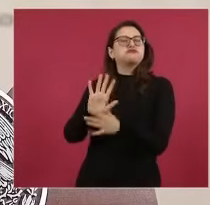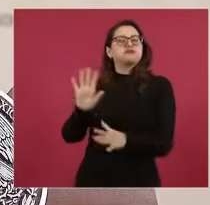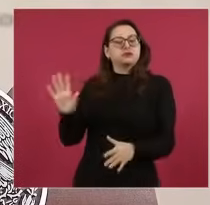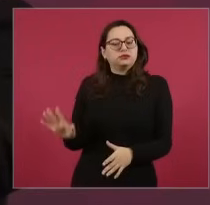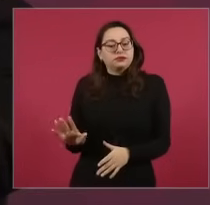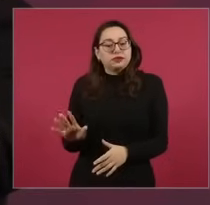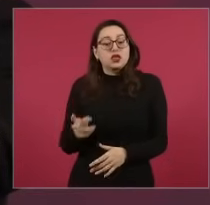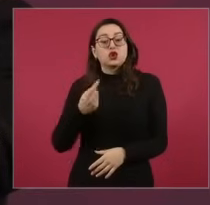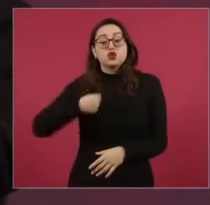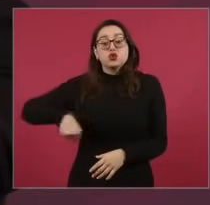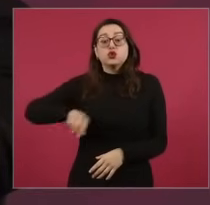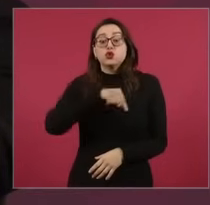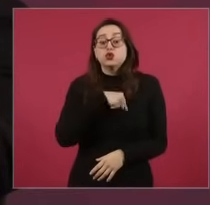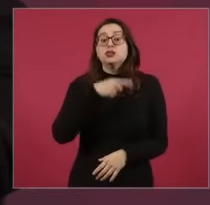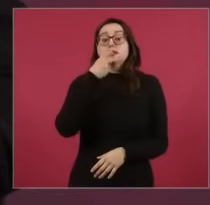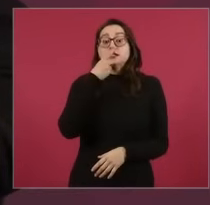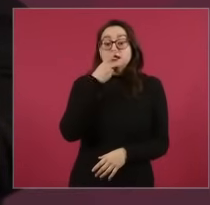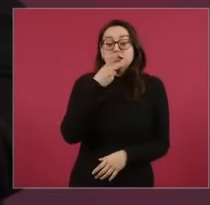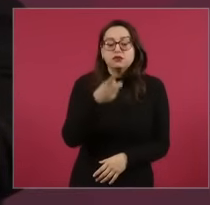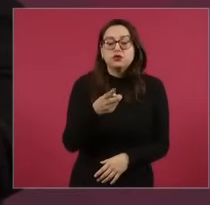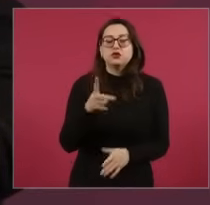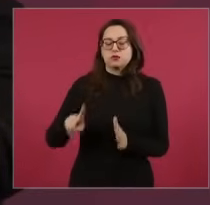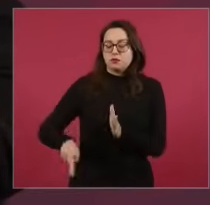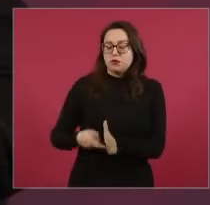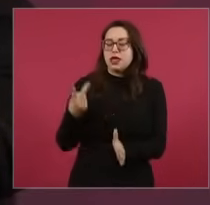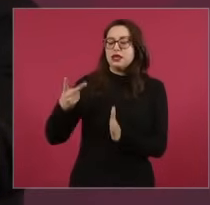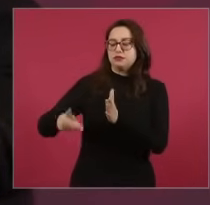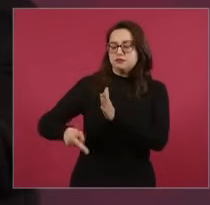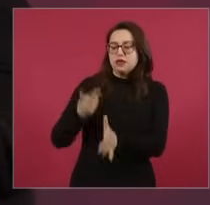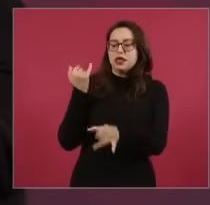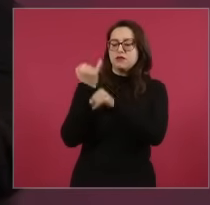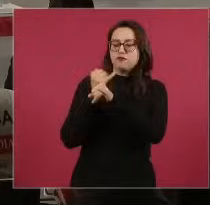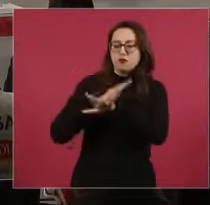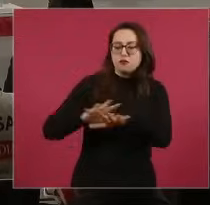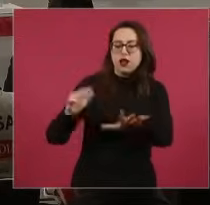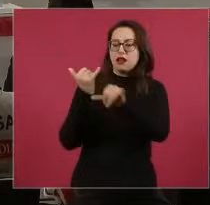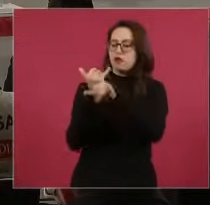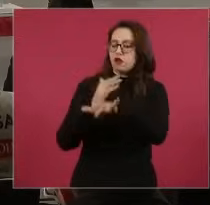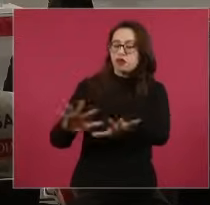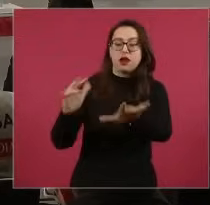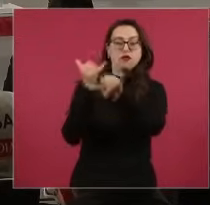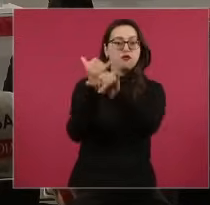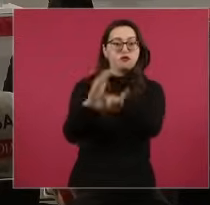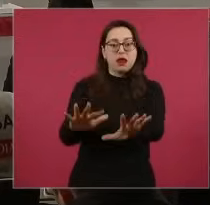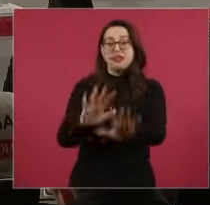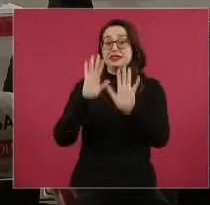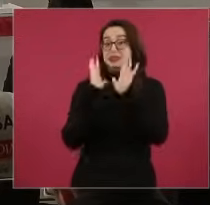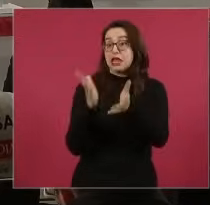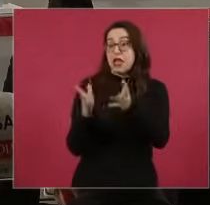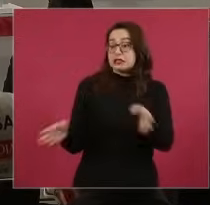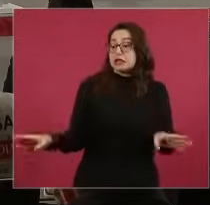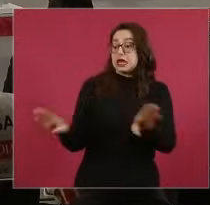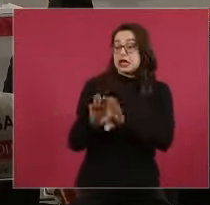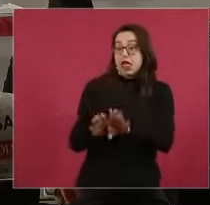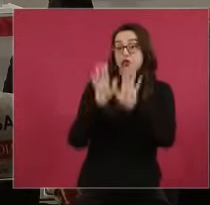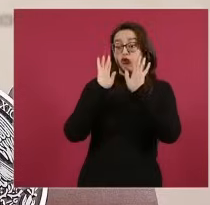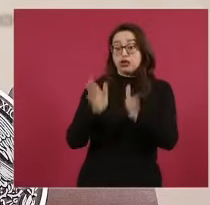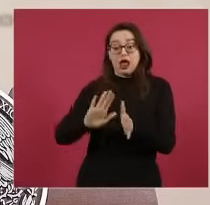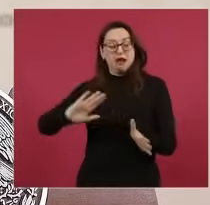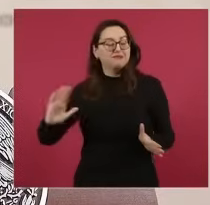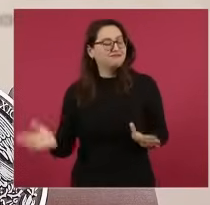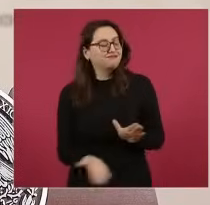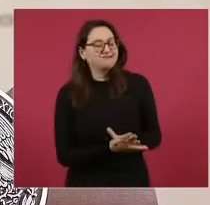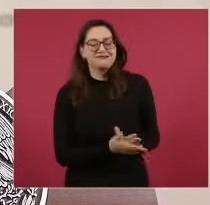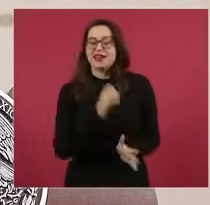que periódicamente íbamos a estar informando, incluso se dio a conocer